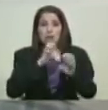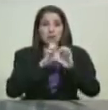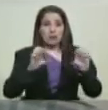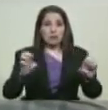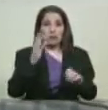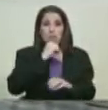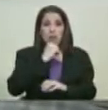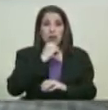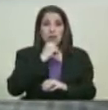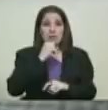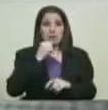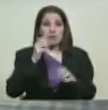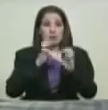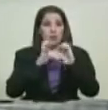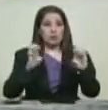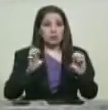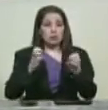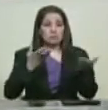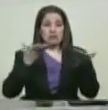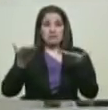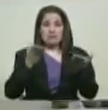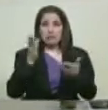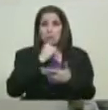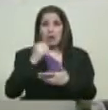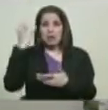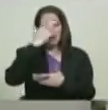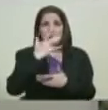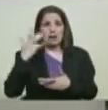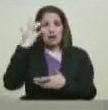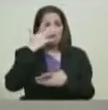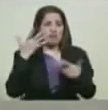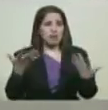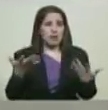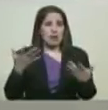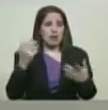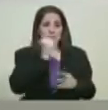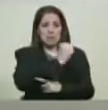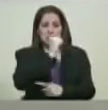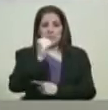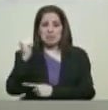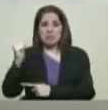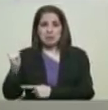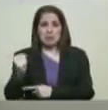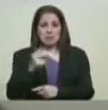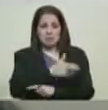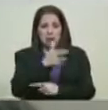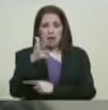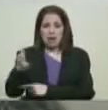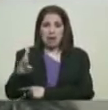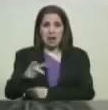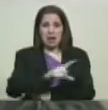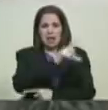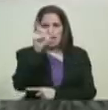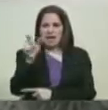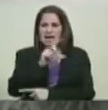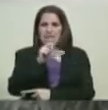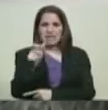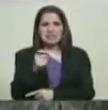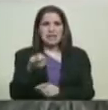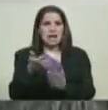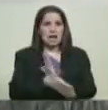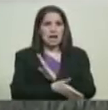servicios? ¿Por qué no atienden la matanza y la crisis de Gaza y el asesinato de